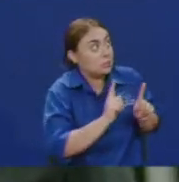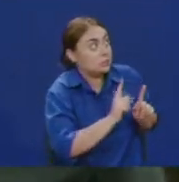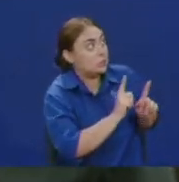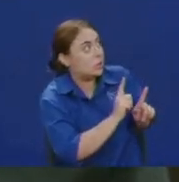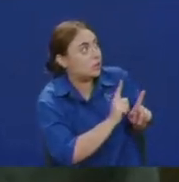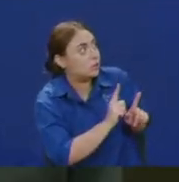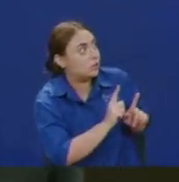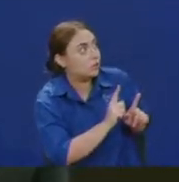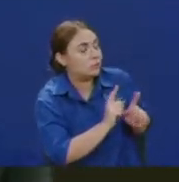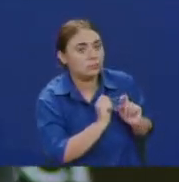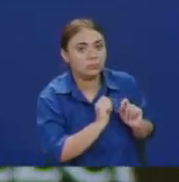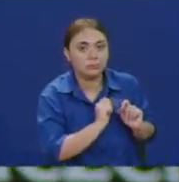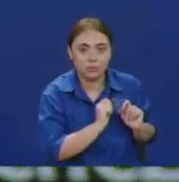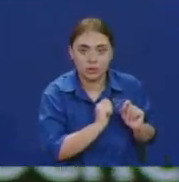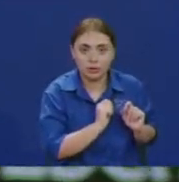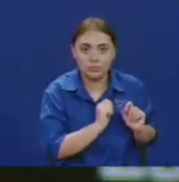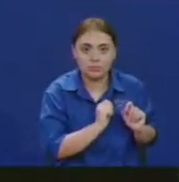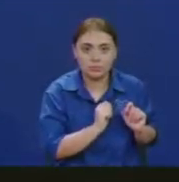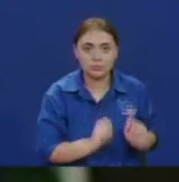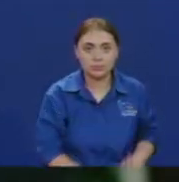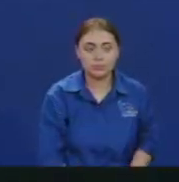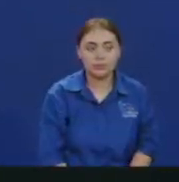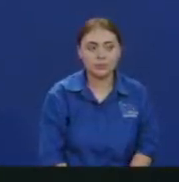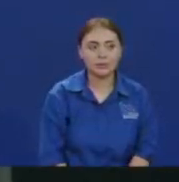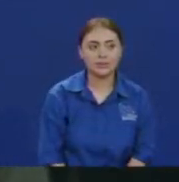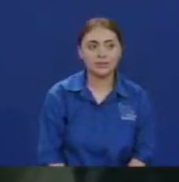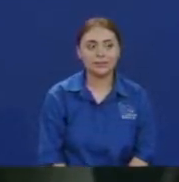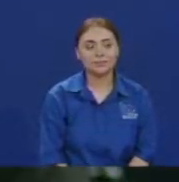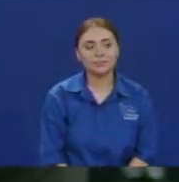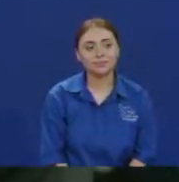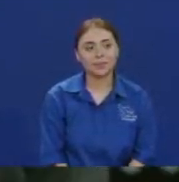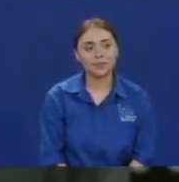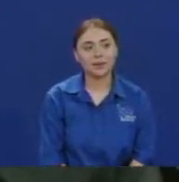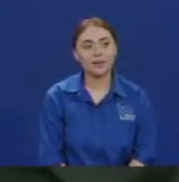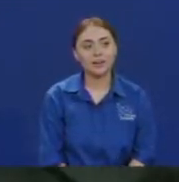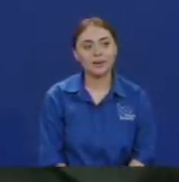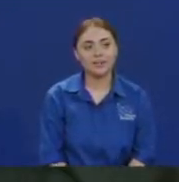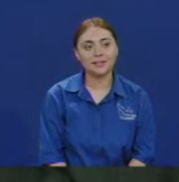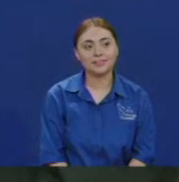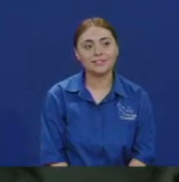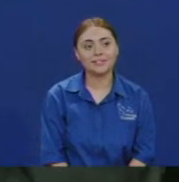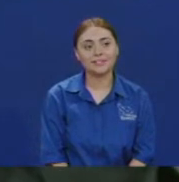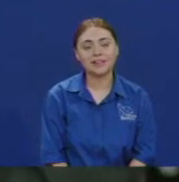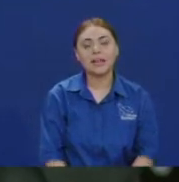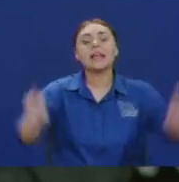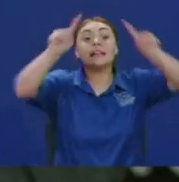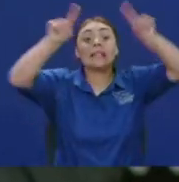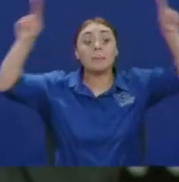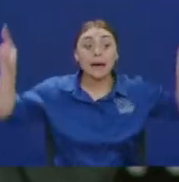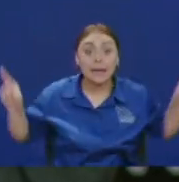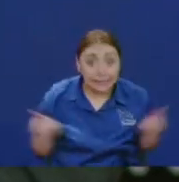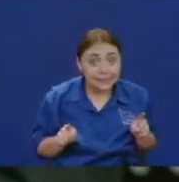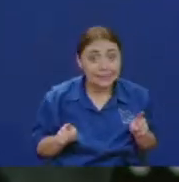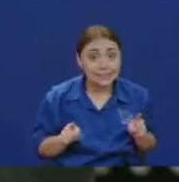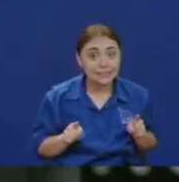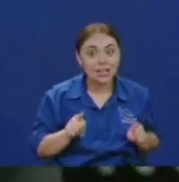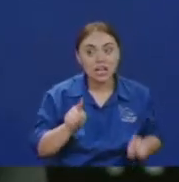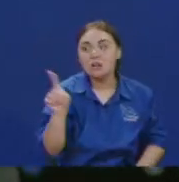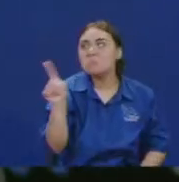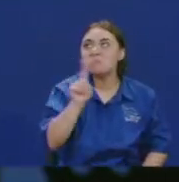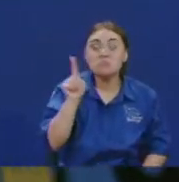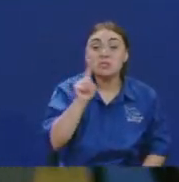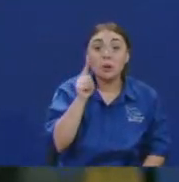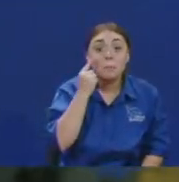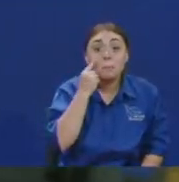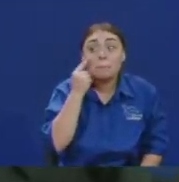viendo, entre paréntesis, no hay que andar viendo a cómo el Señor bendice a otros, hermano. Usted sabe que eso es un